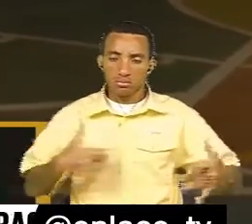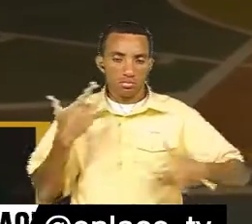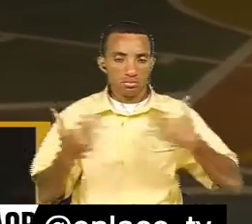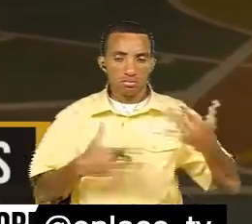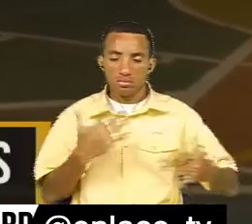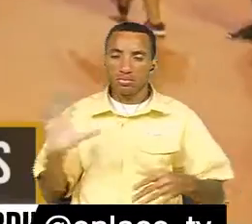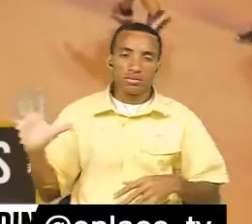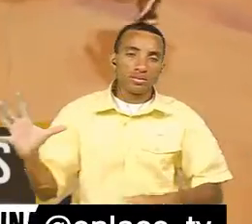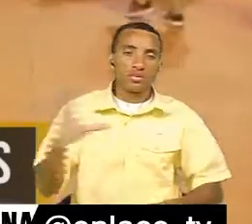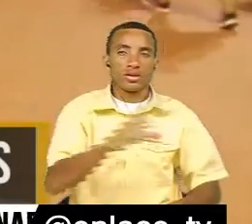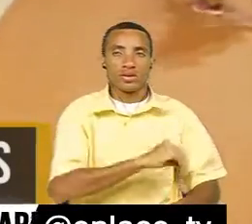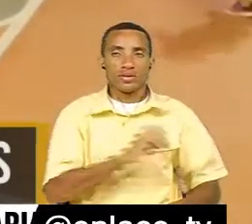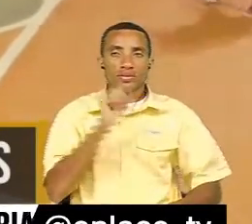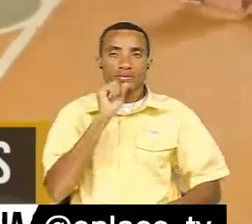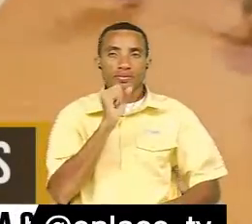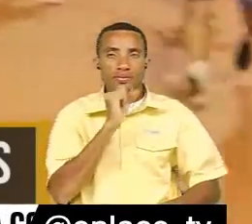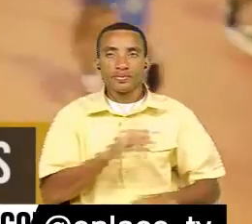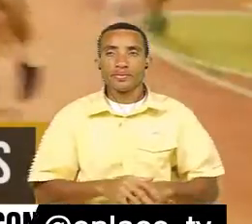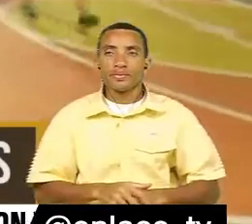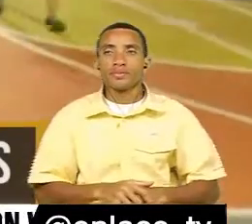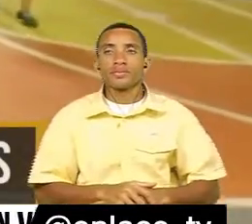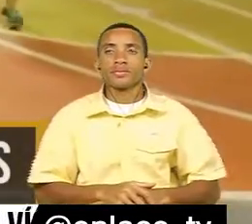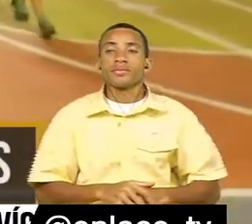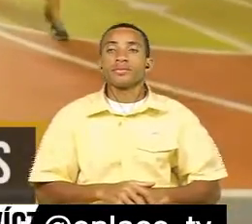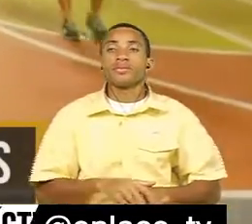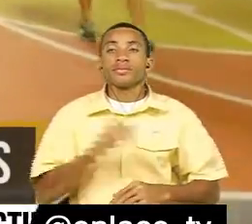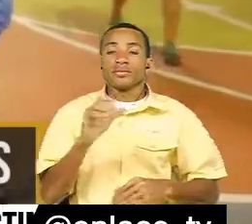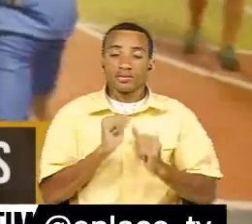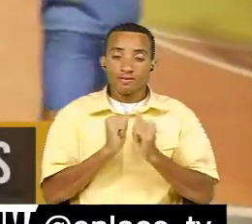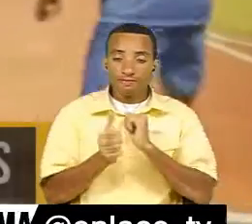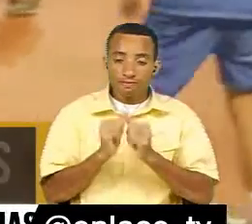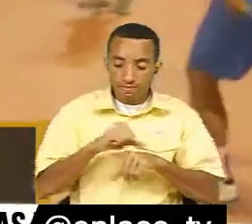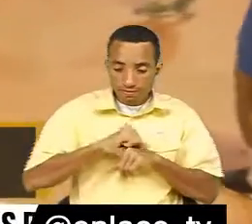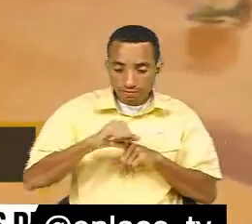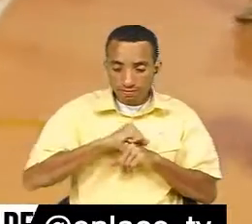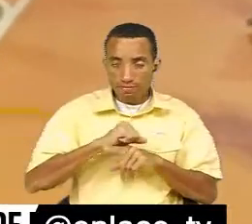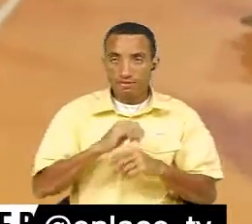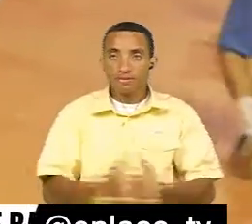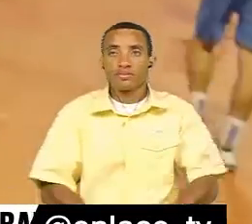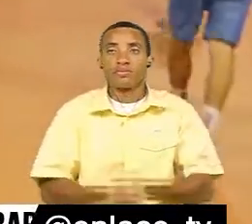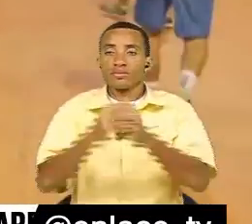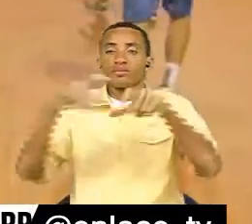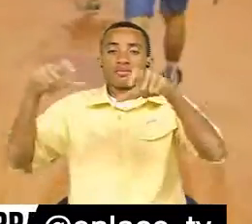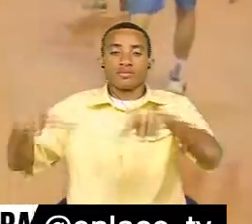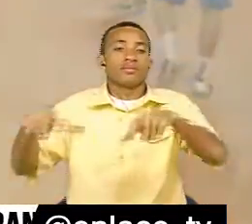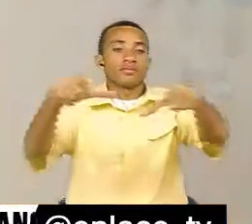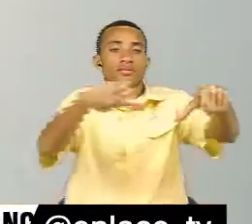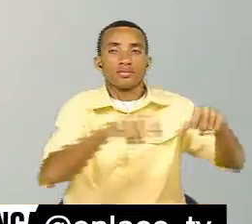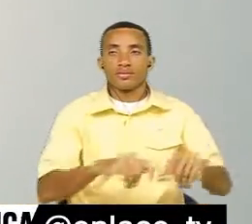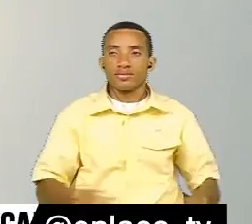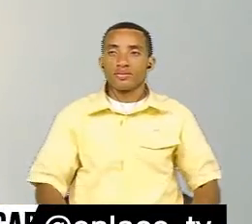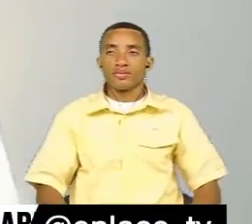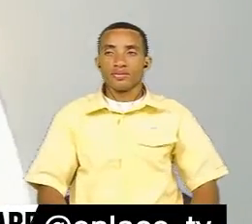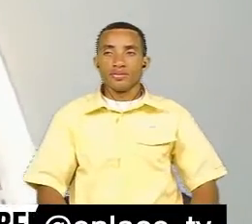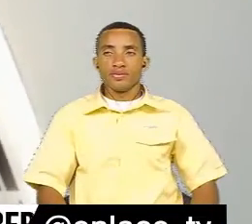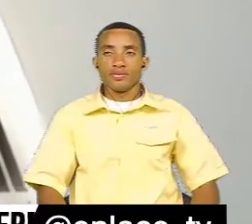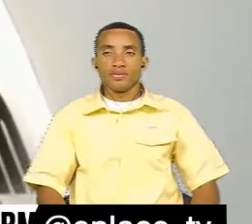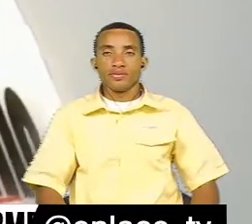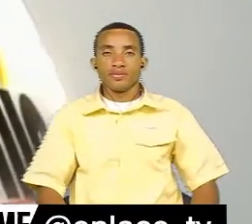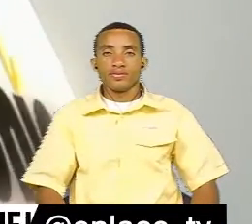todos los barranqueños. Enlace Noticias acompaña la práctica del voleibol en diferentes escenarios deportivos de la ciudad. Hasta aquí